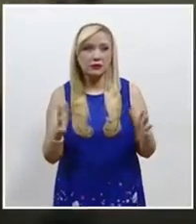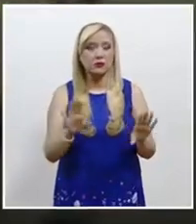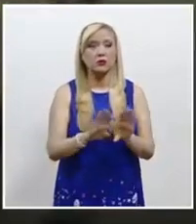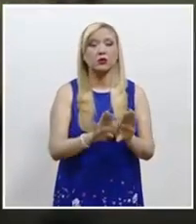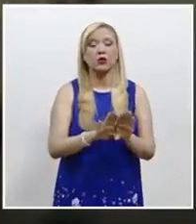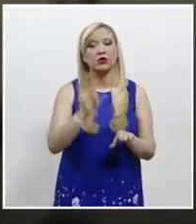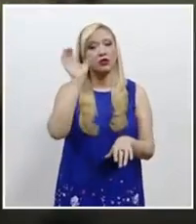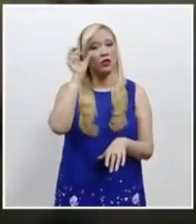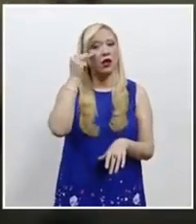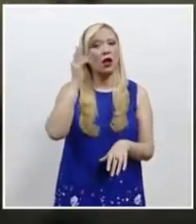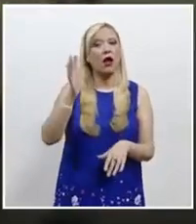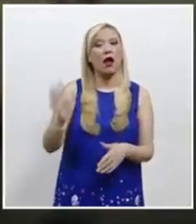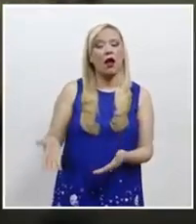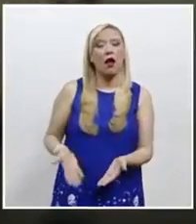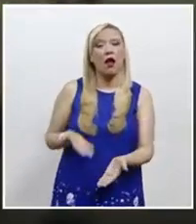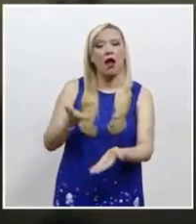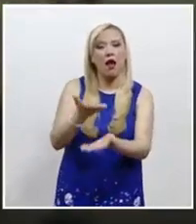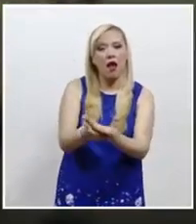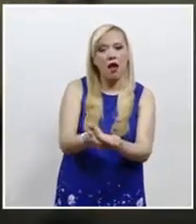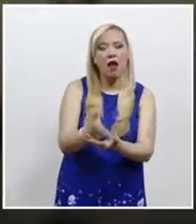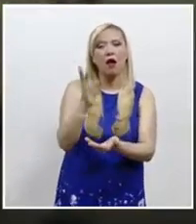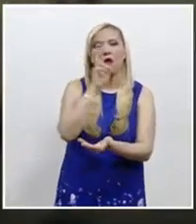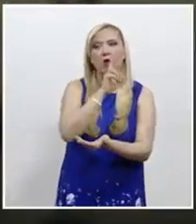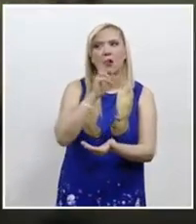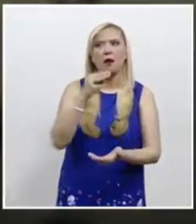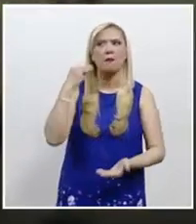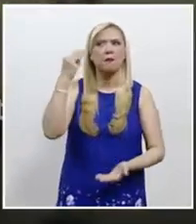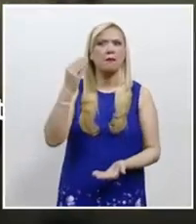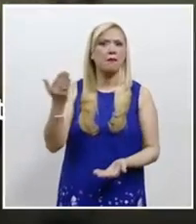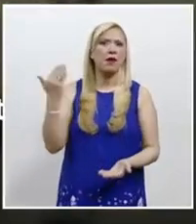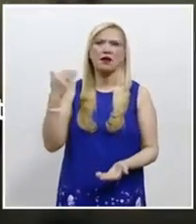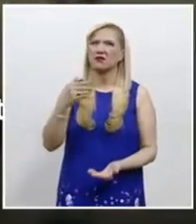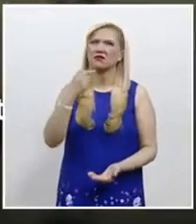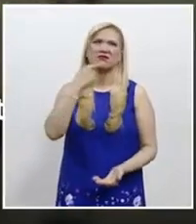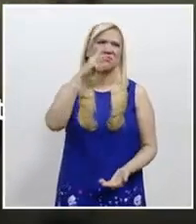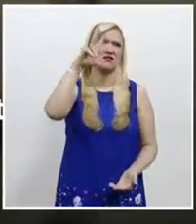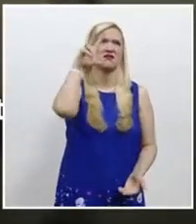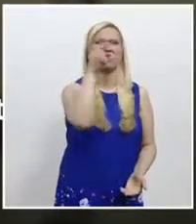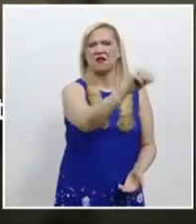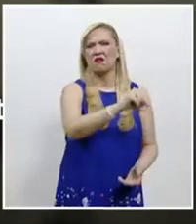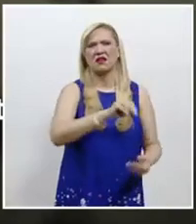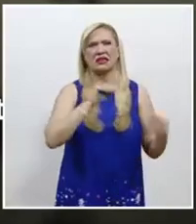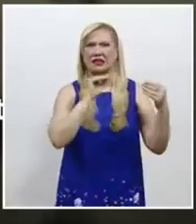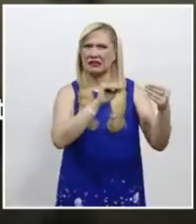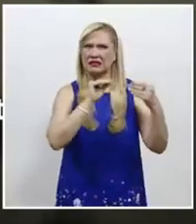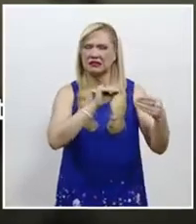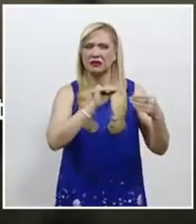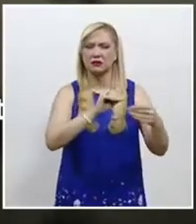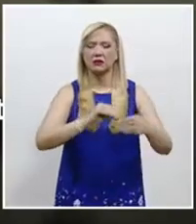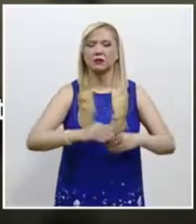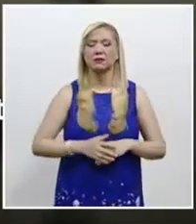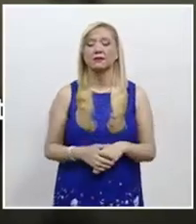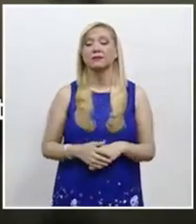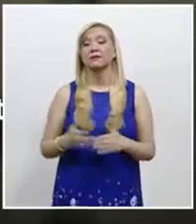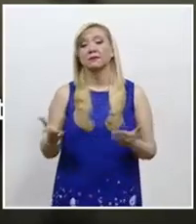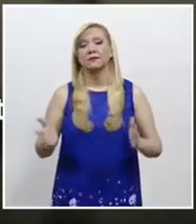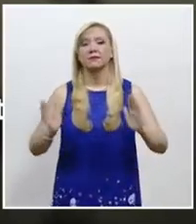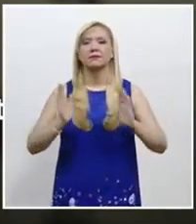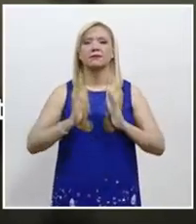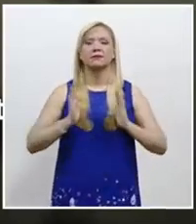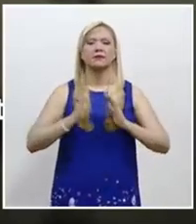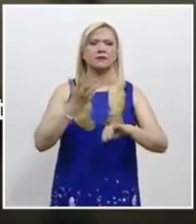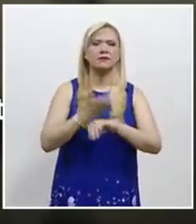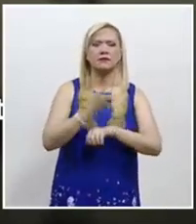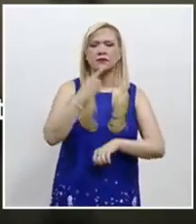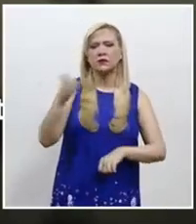que China ya había presentado al Kremlin en marzo pasado. En el campo de batalla, autoridades militares estadounidenses señalan